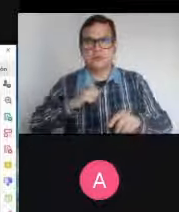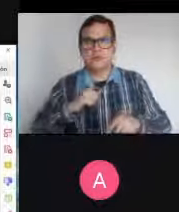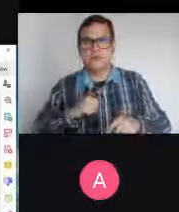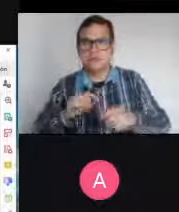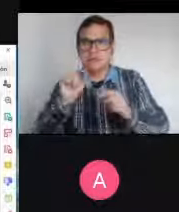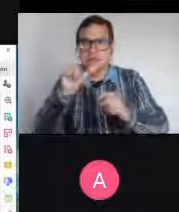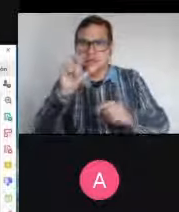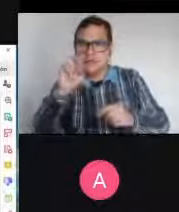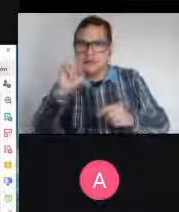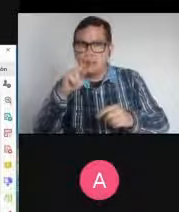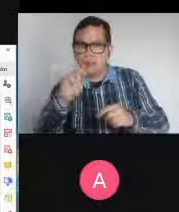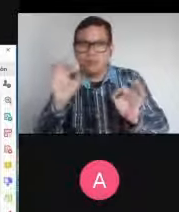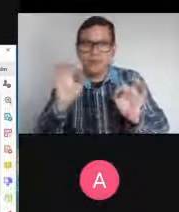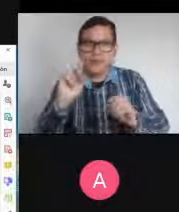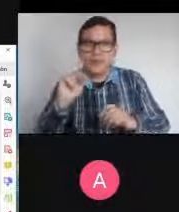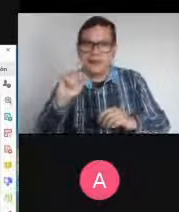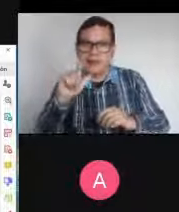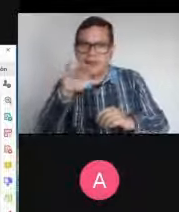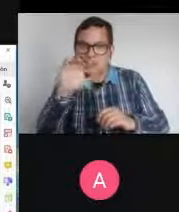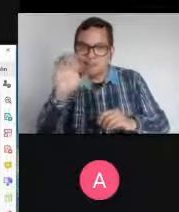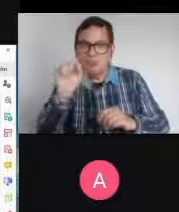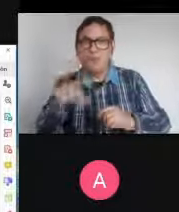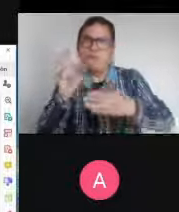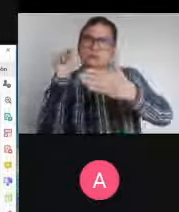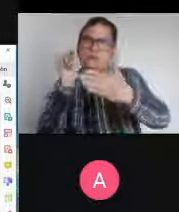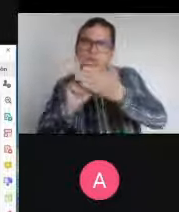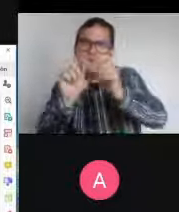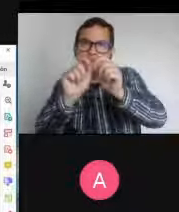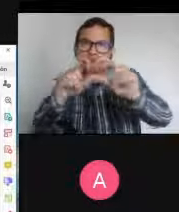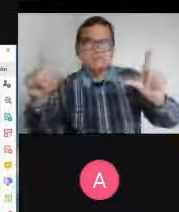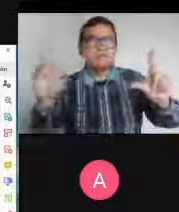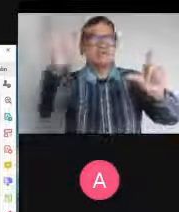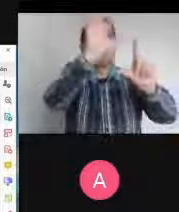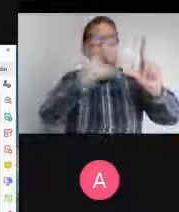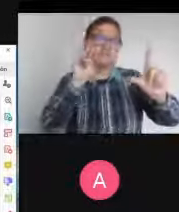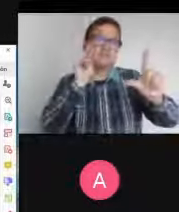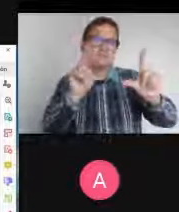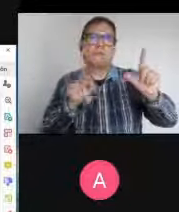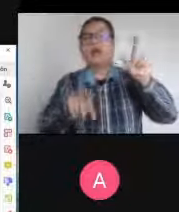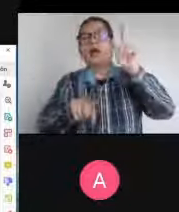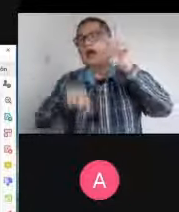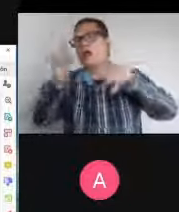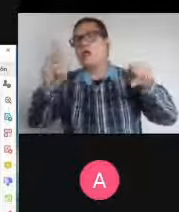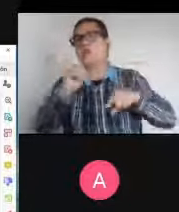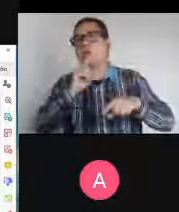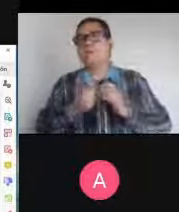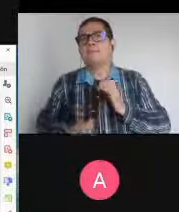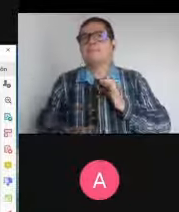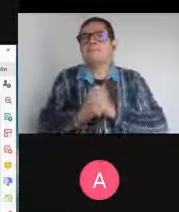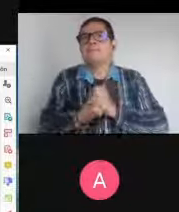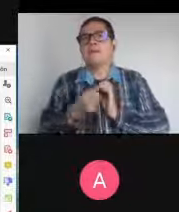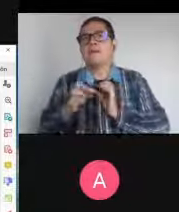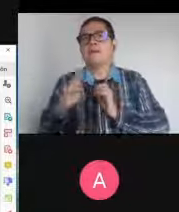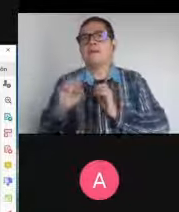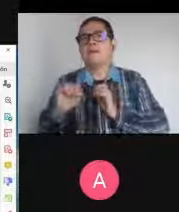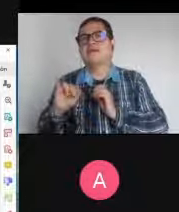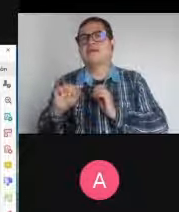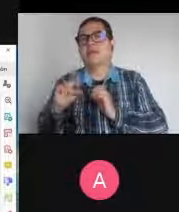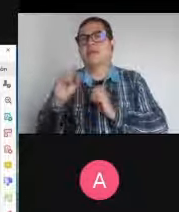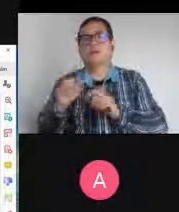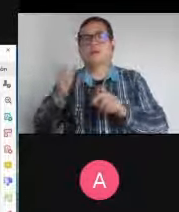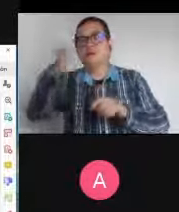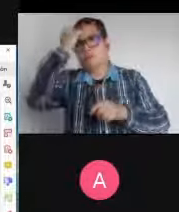y lo pueda ver. La idea de esto es que a veces lo dejamos de forma privada y cuando se va a calificar, pues no hay acceso